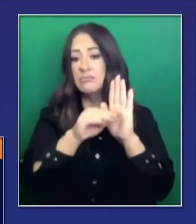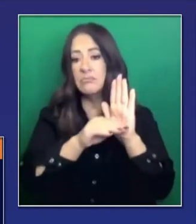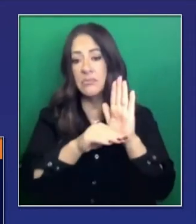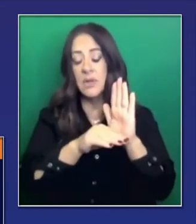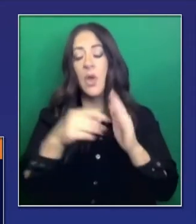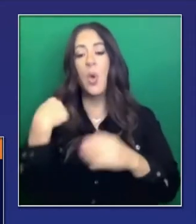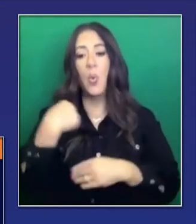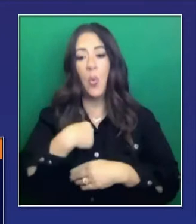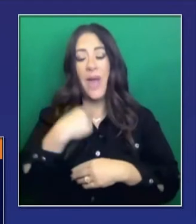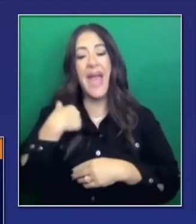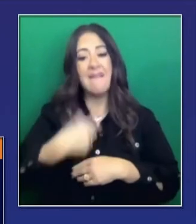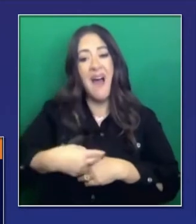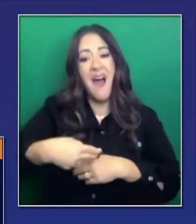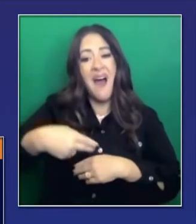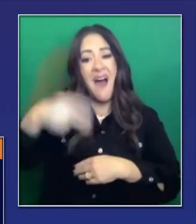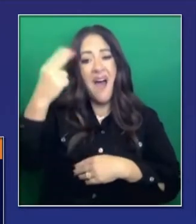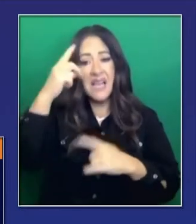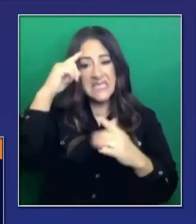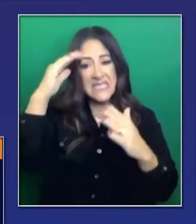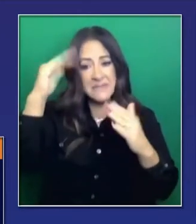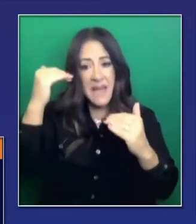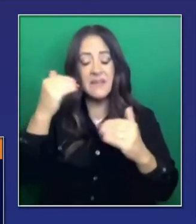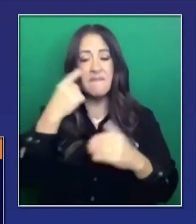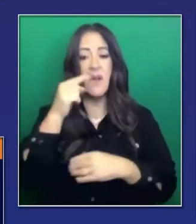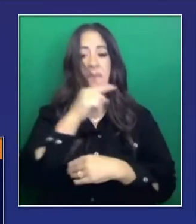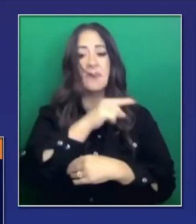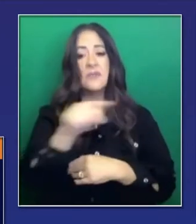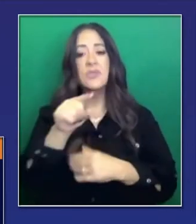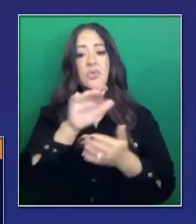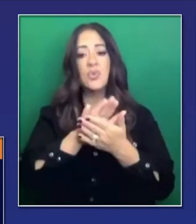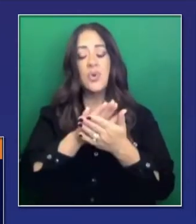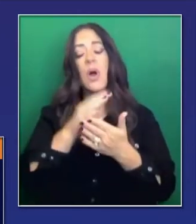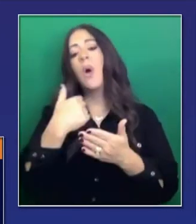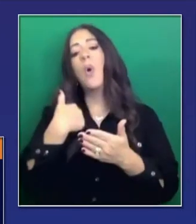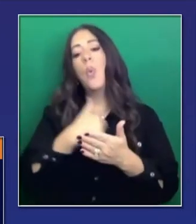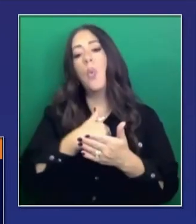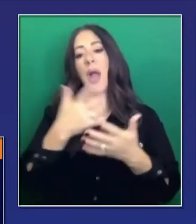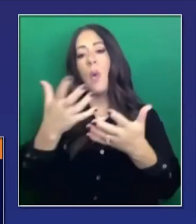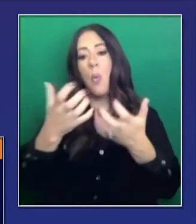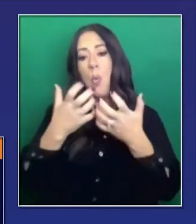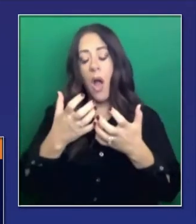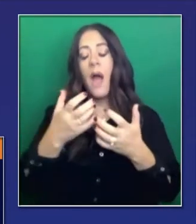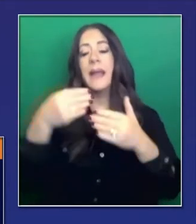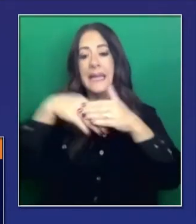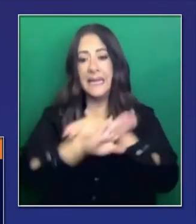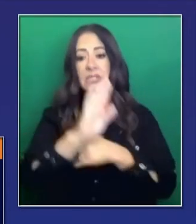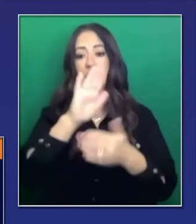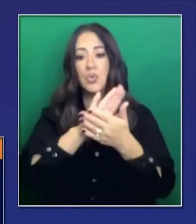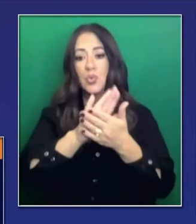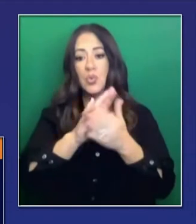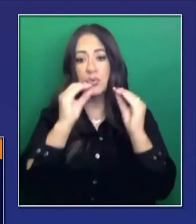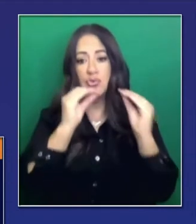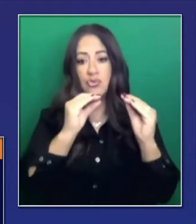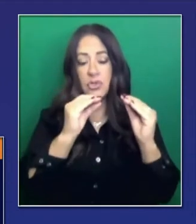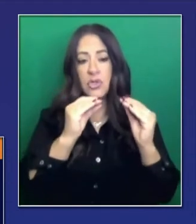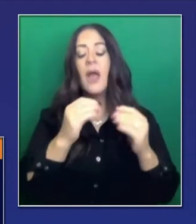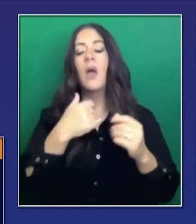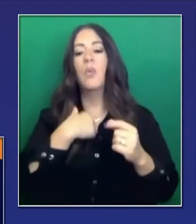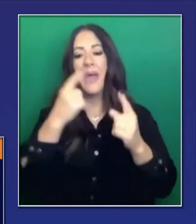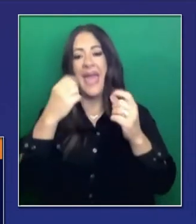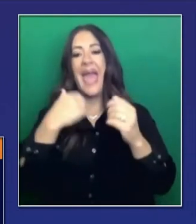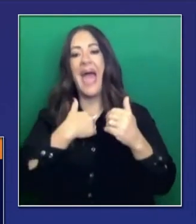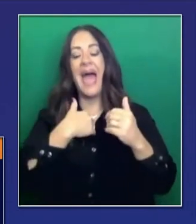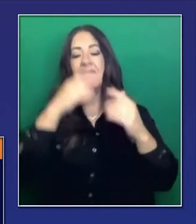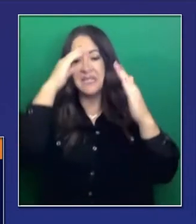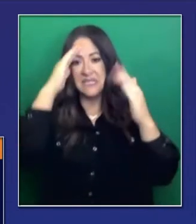Y vamos a crear más oportunidad para instrucción en personal, pero también vamos a exigir más en